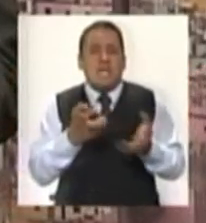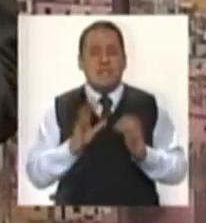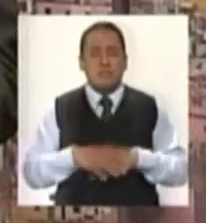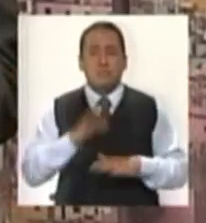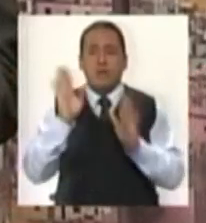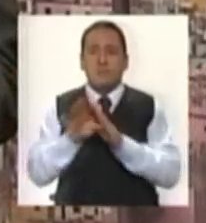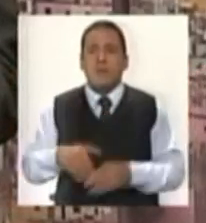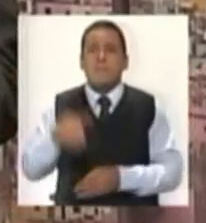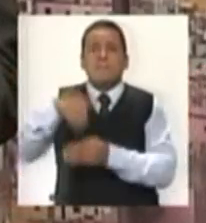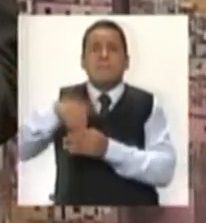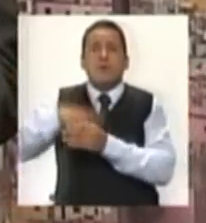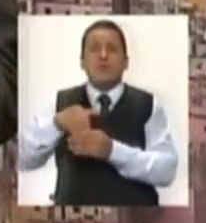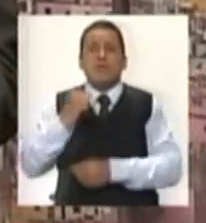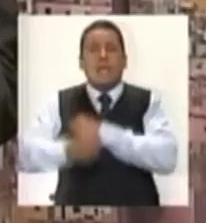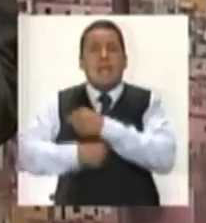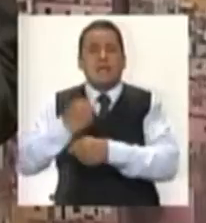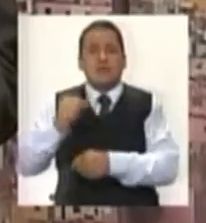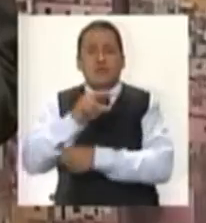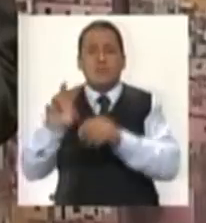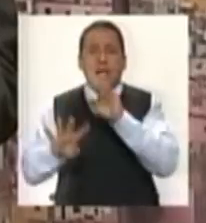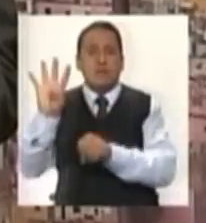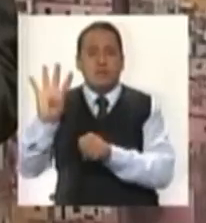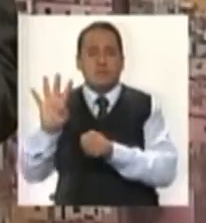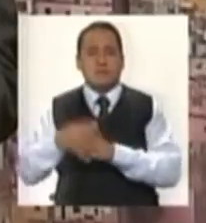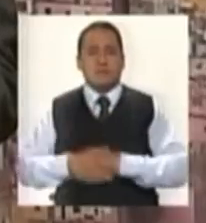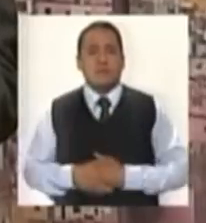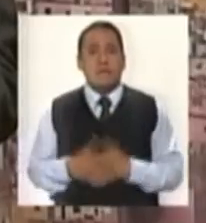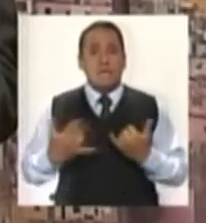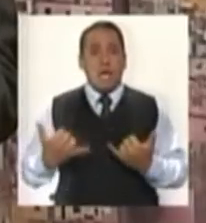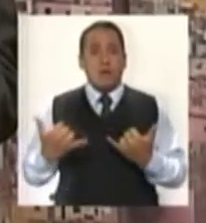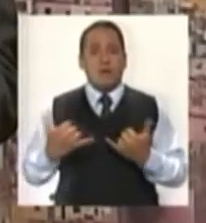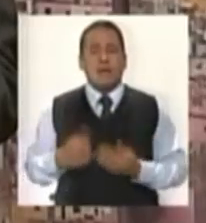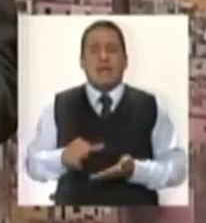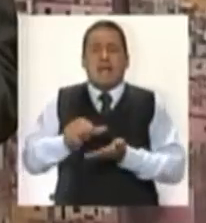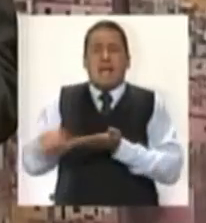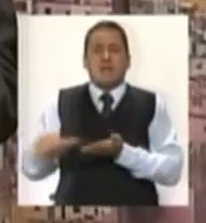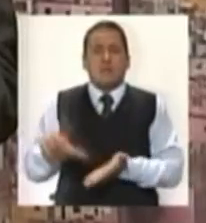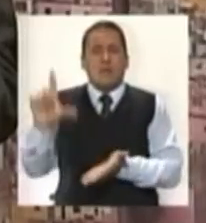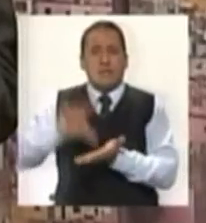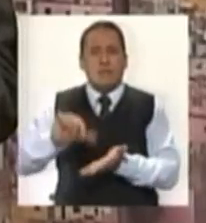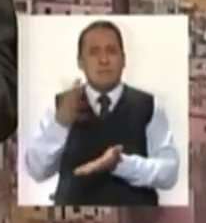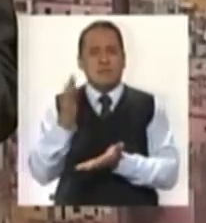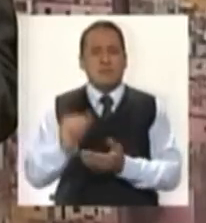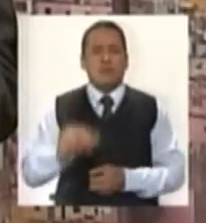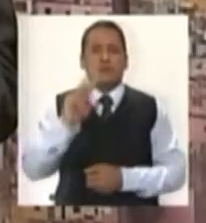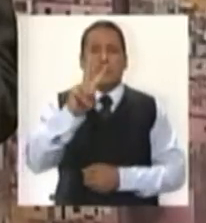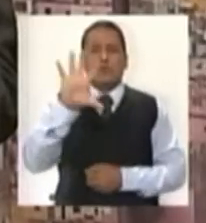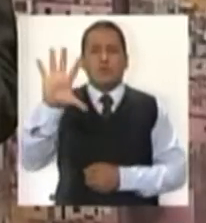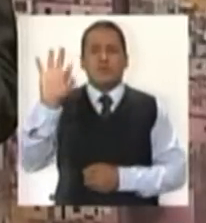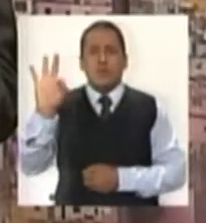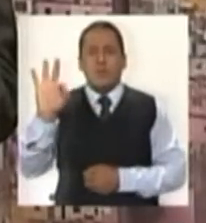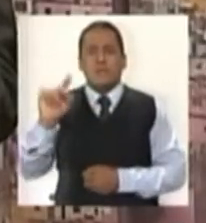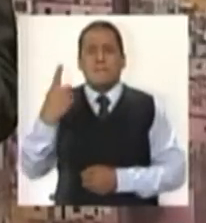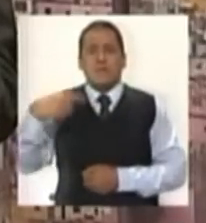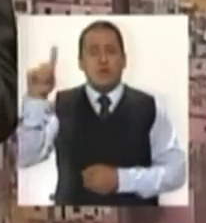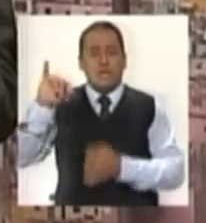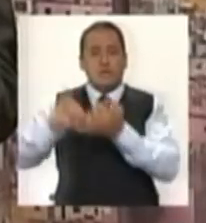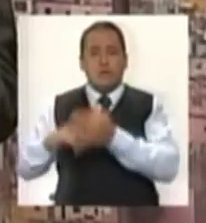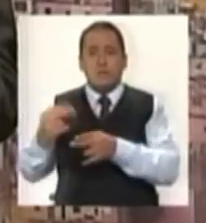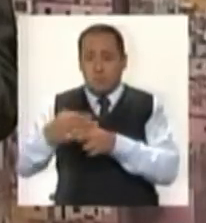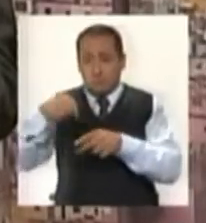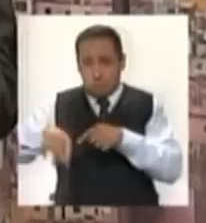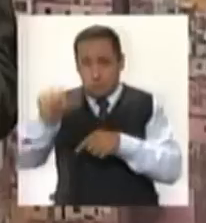las elecciones del año 2014. Y ahora le costará a Lima la friolera de 250 millones de soles el próximo